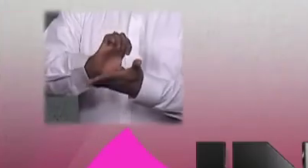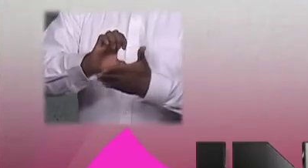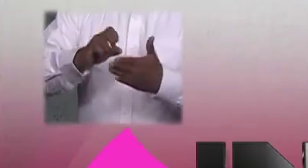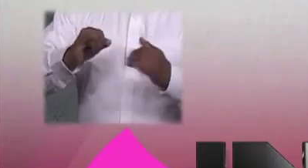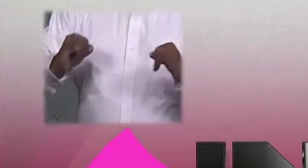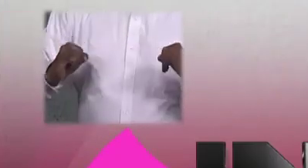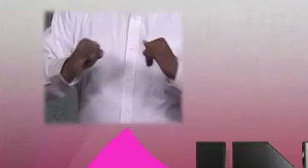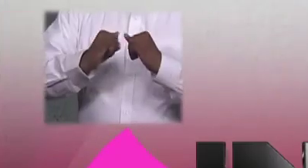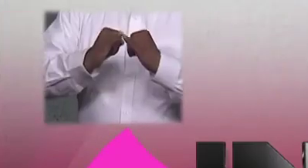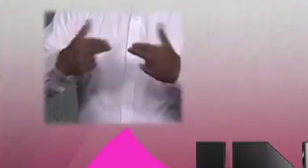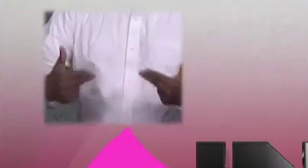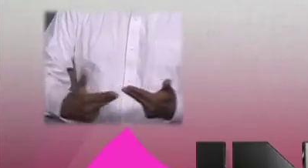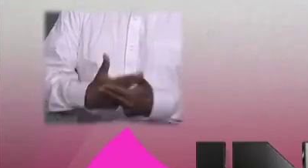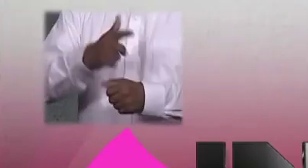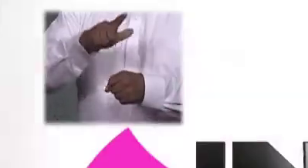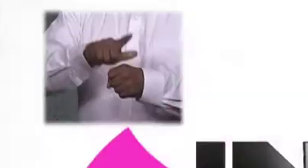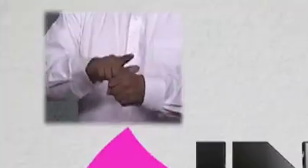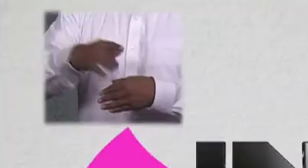i